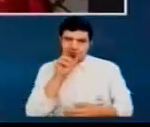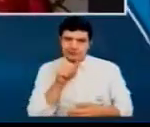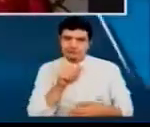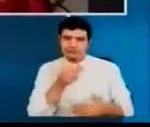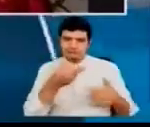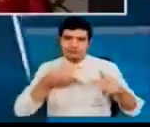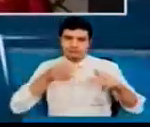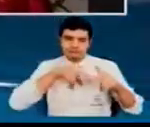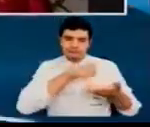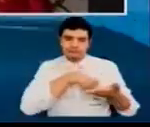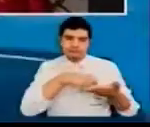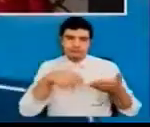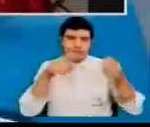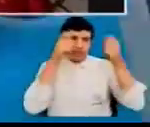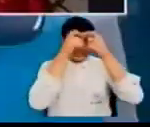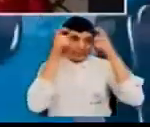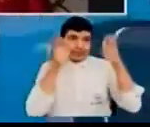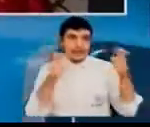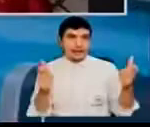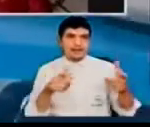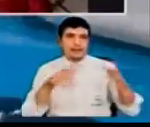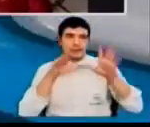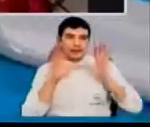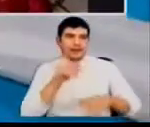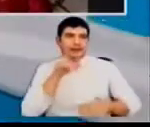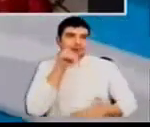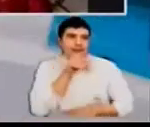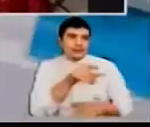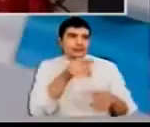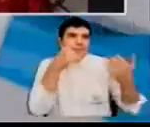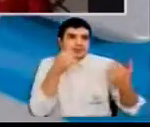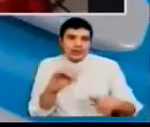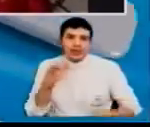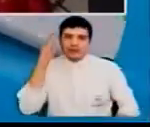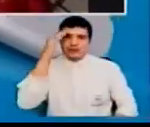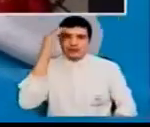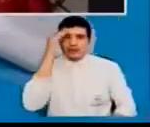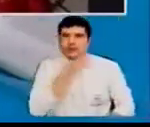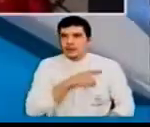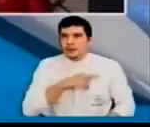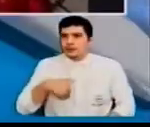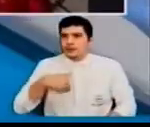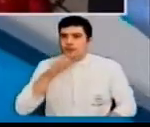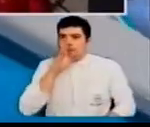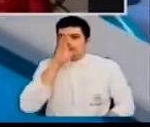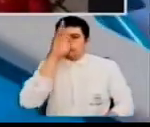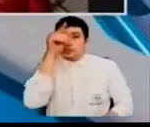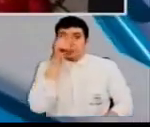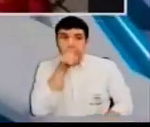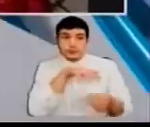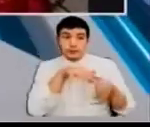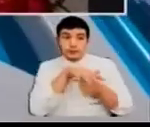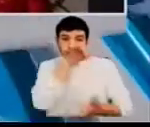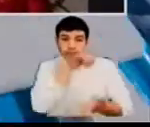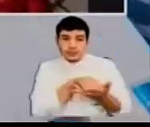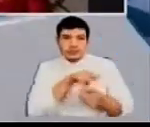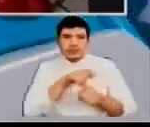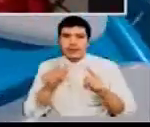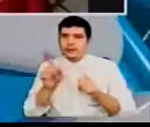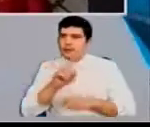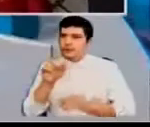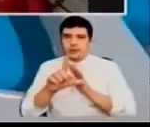es legal ni es normal y no debemos pensar que podemos acostumbrarnos a este tipo de